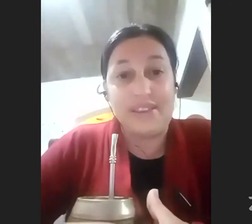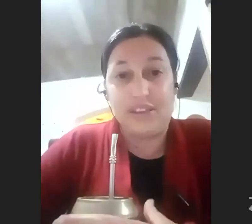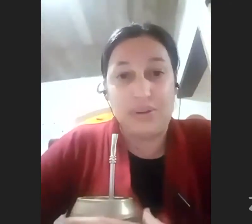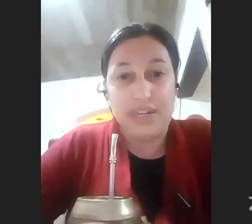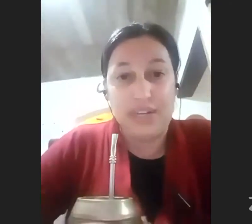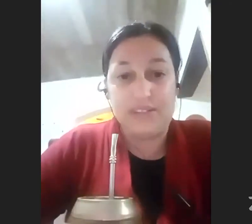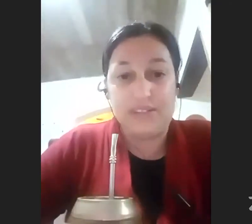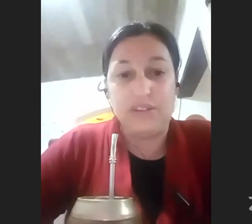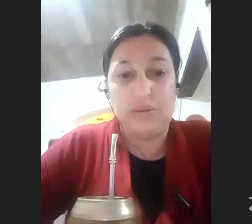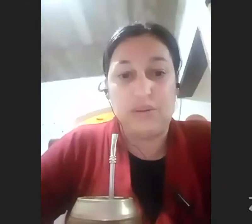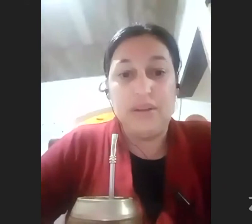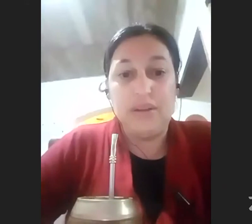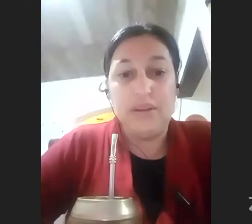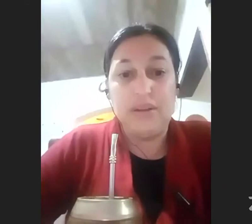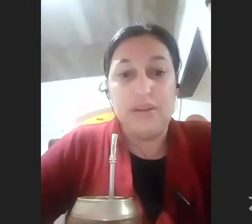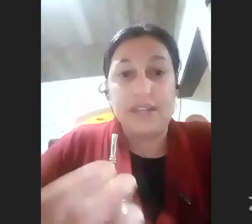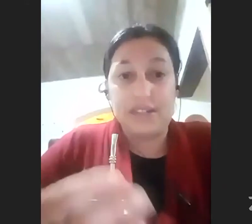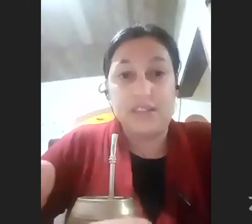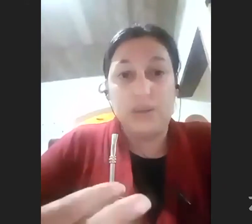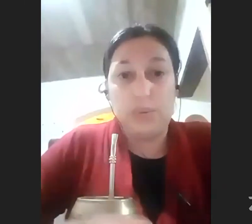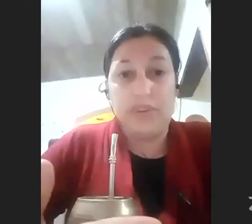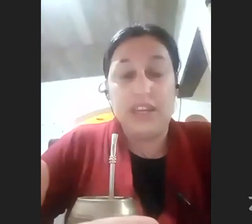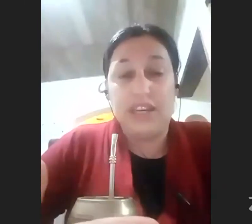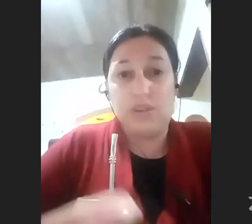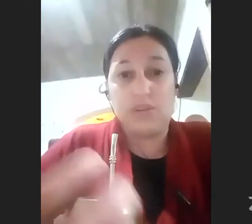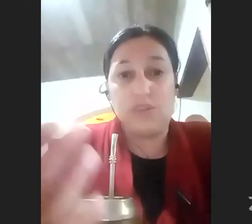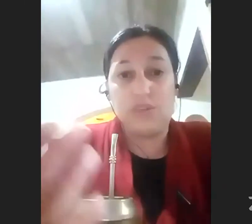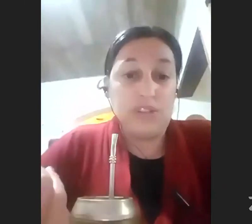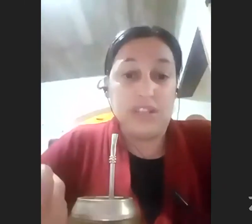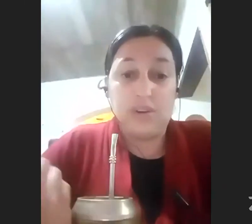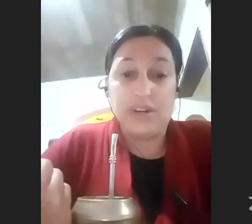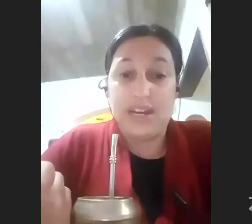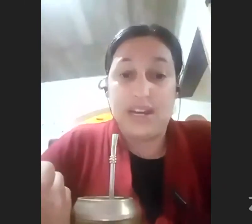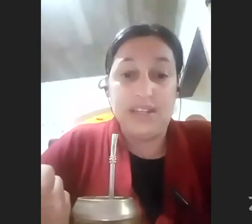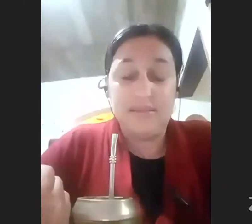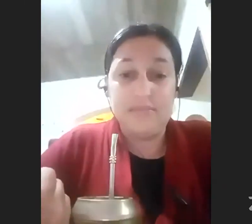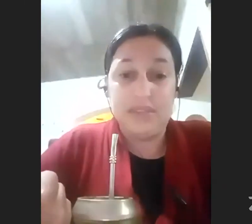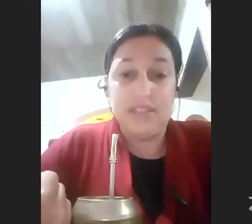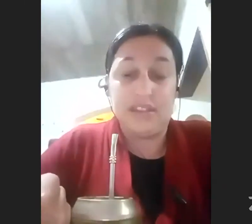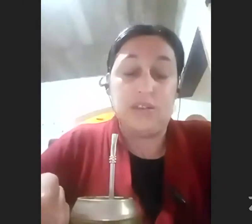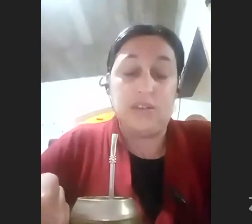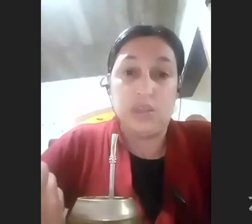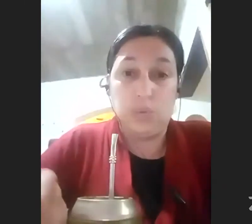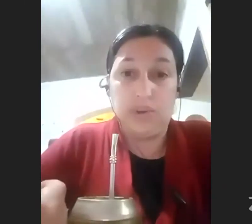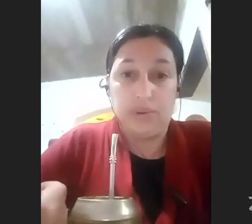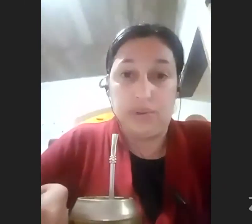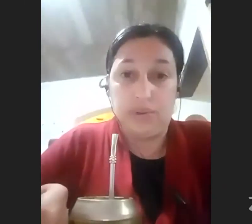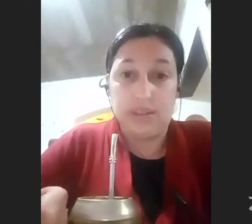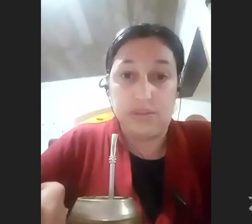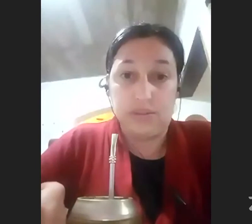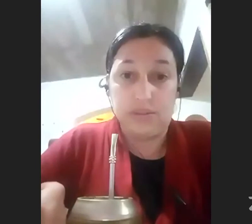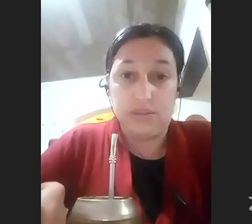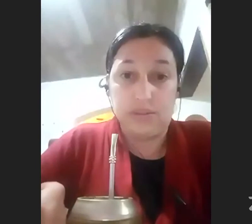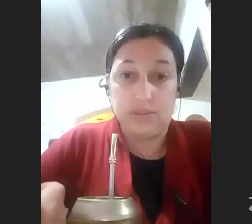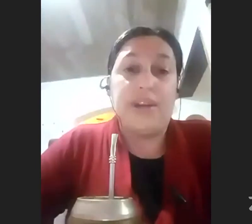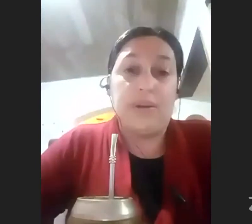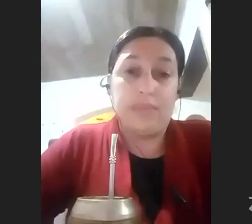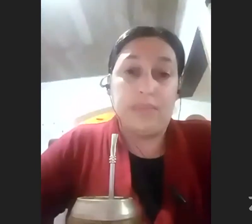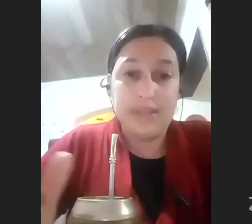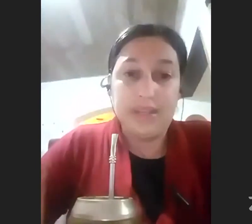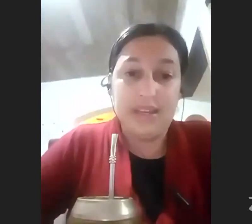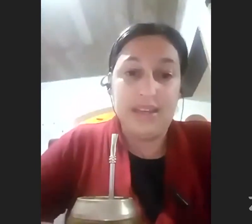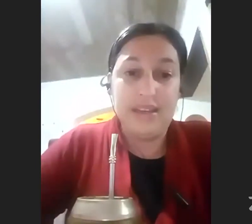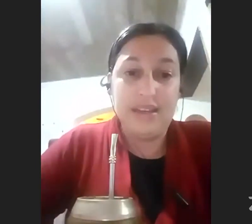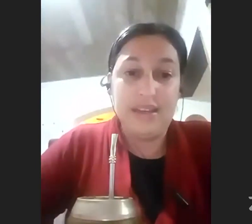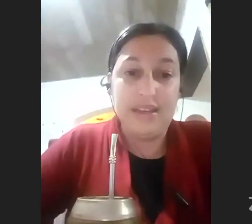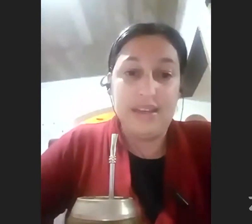tener un ratito libre, sino es para estar seguro de que nuestros hijos estén con alguien y sentirnos seguros de eso.